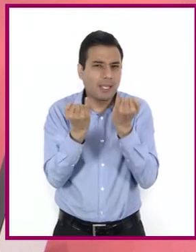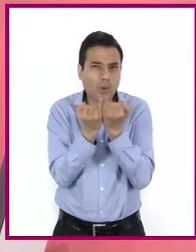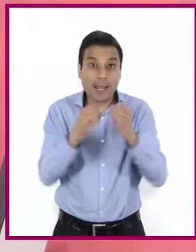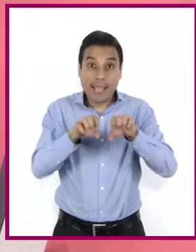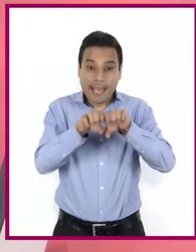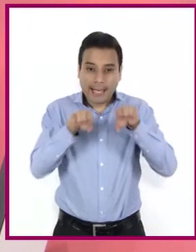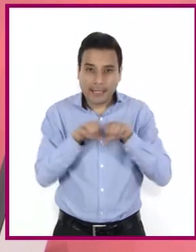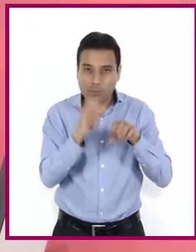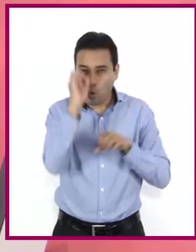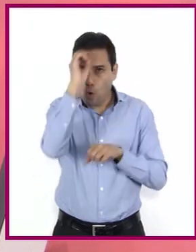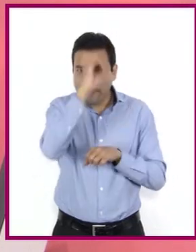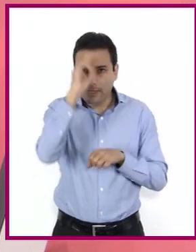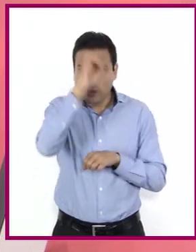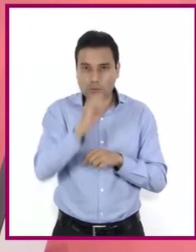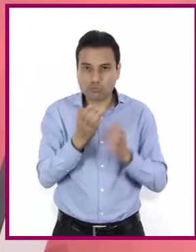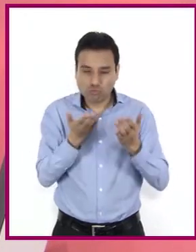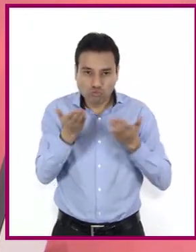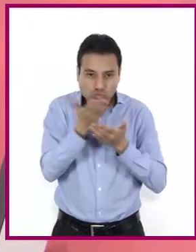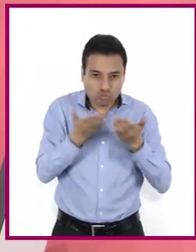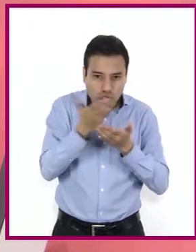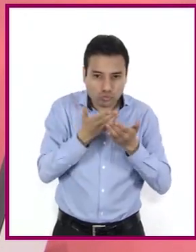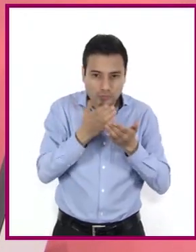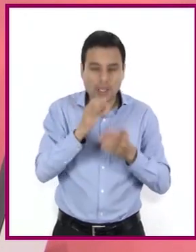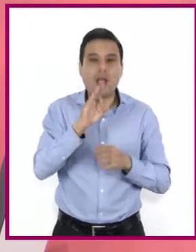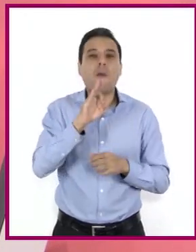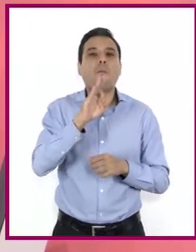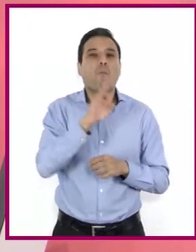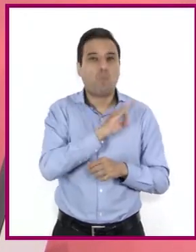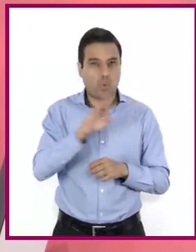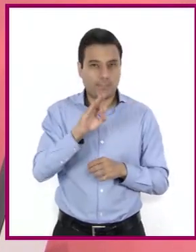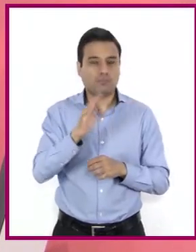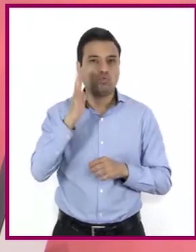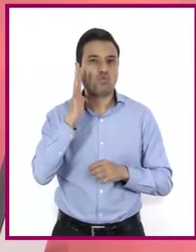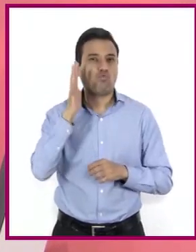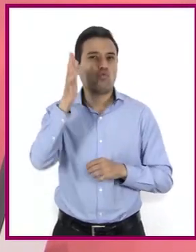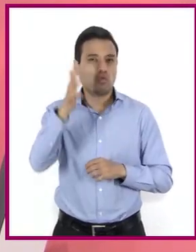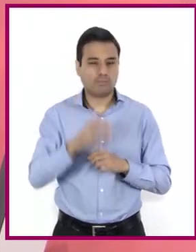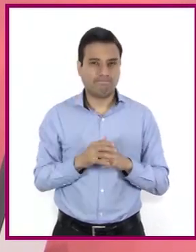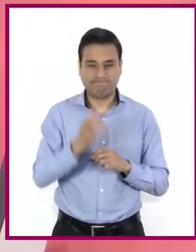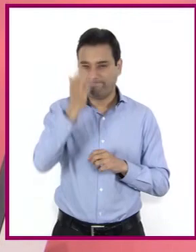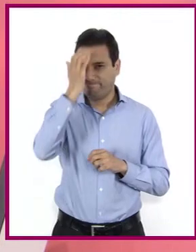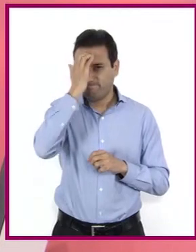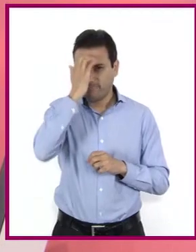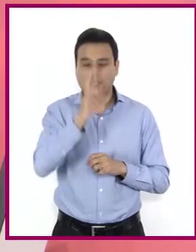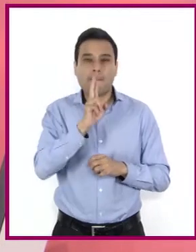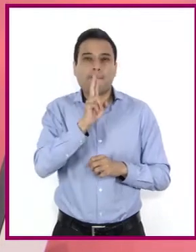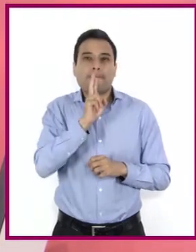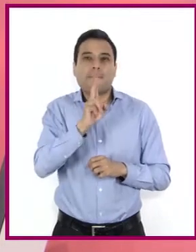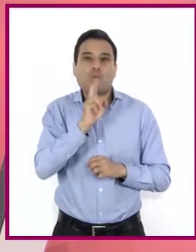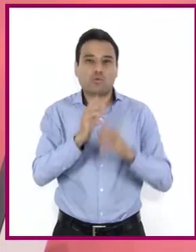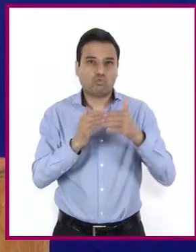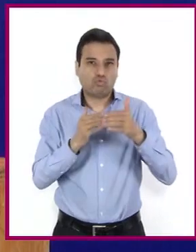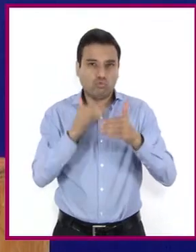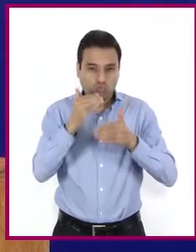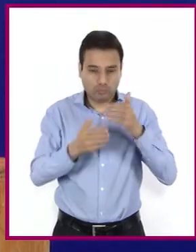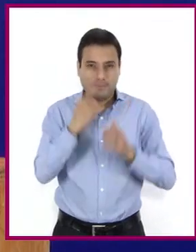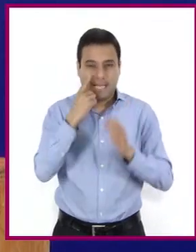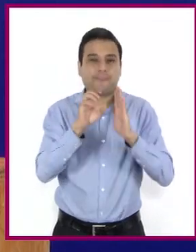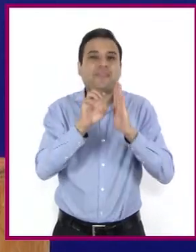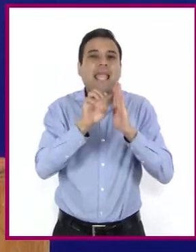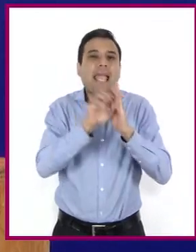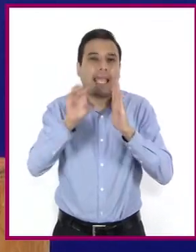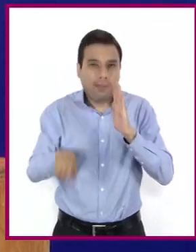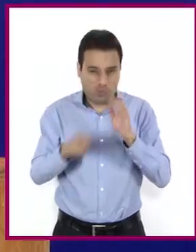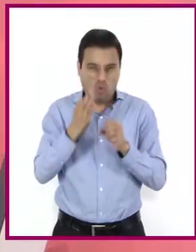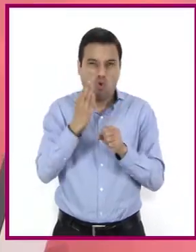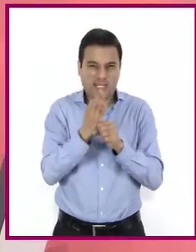equipo, lo cual permitirá dibujar un panorama más amplio de aquello con lo que se están enfrentando. A ver, hagamos el